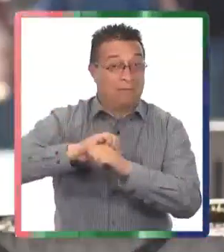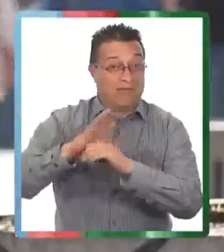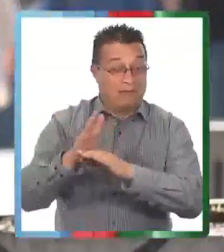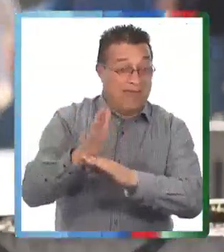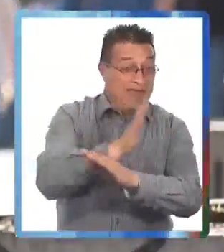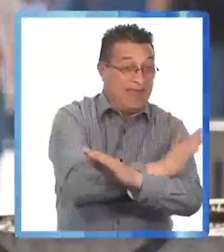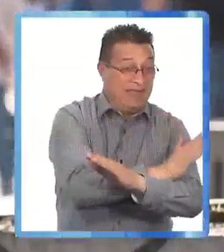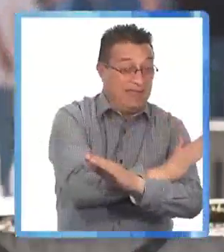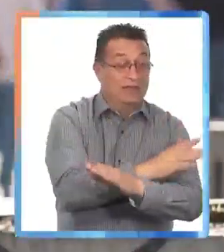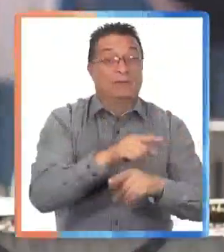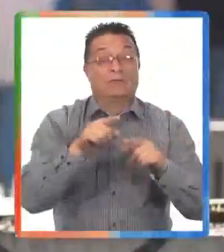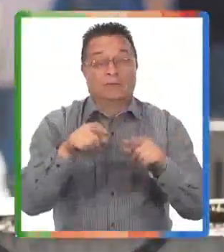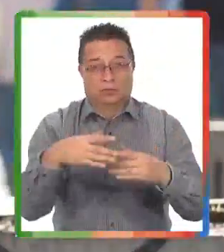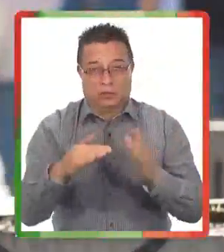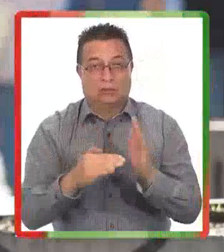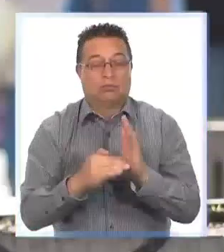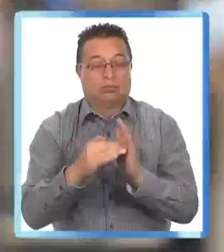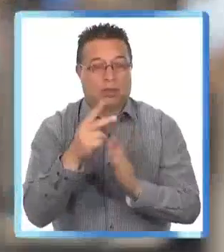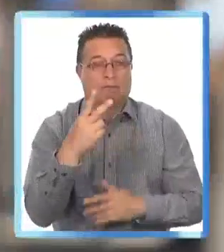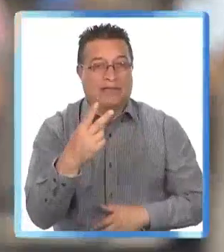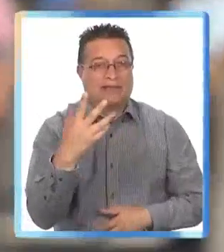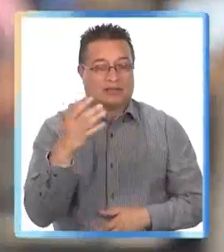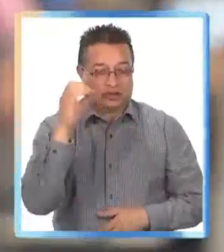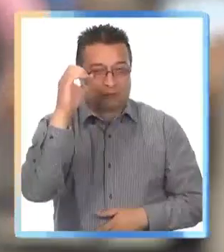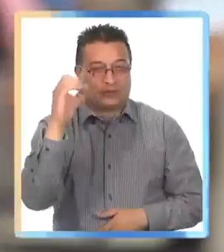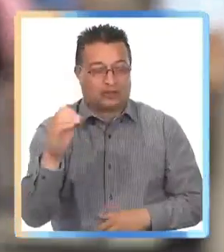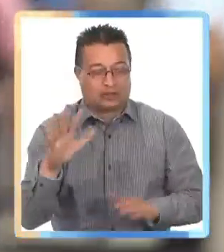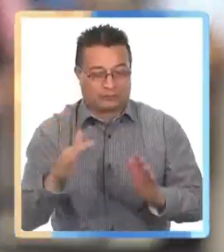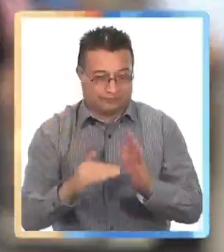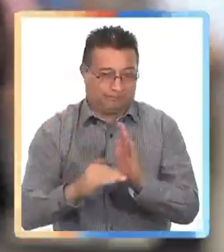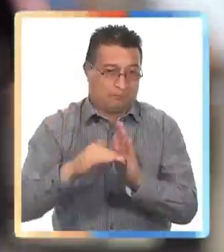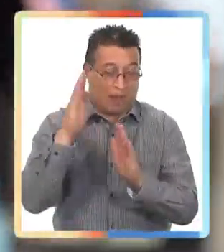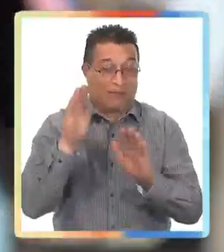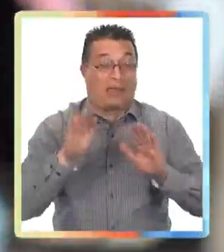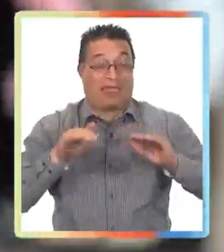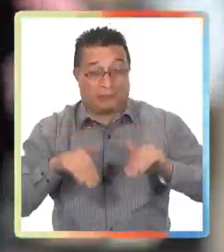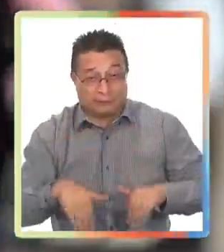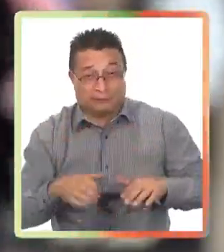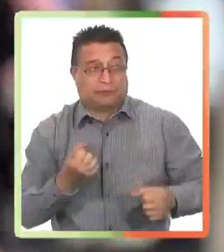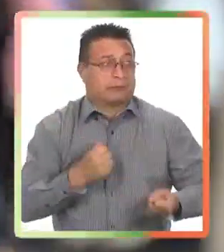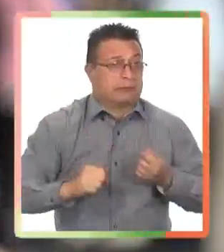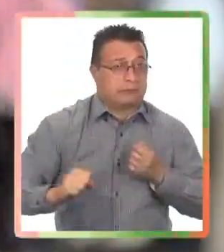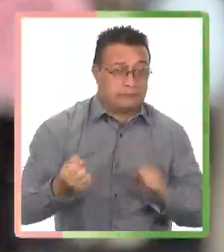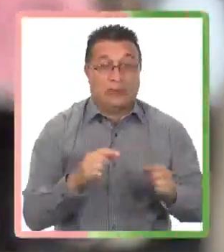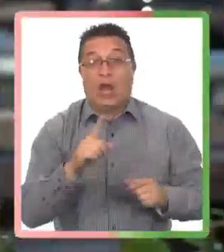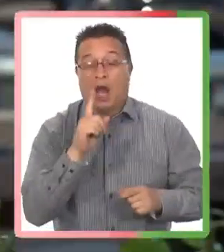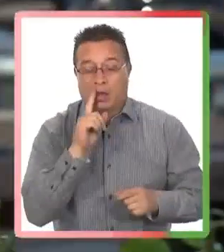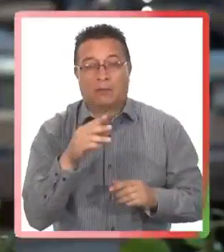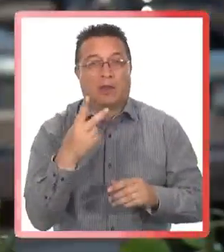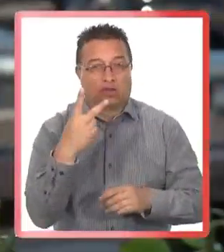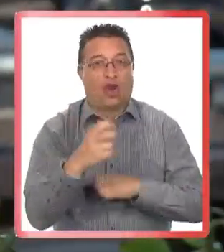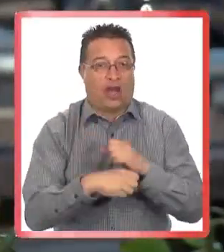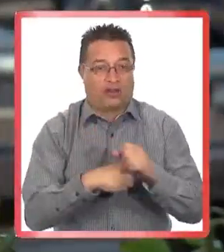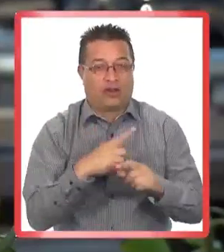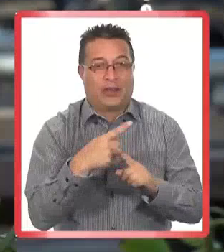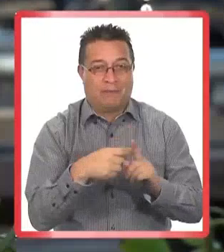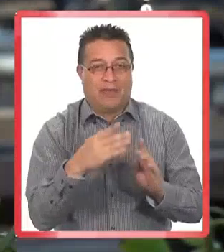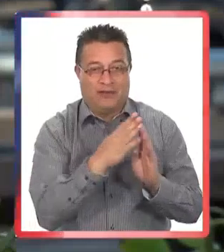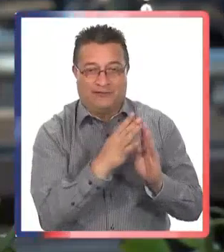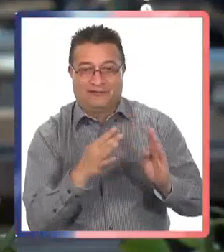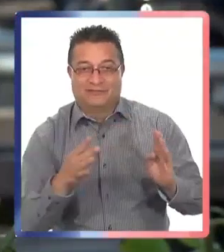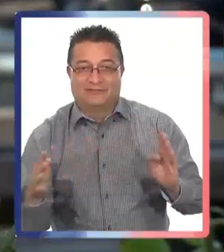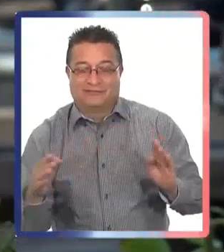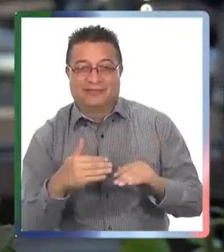prepandemia, se estima que aumentó en un 25% los cuadros depresivos y ansiosos en los últimos 2 años y